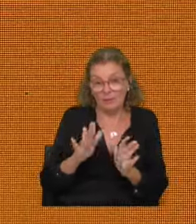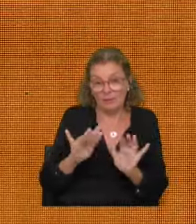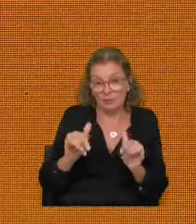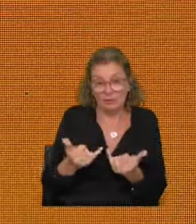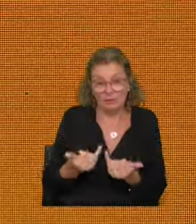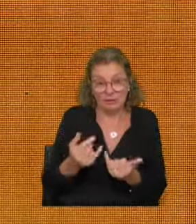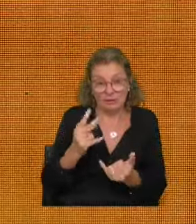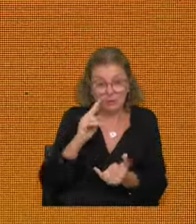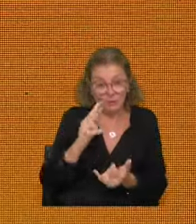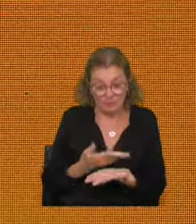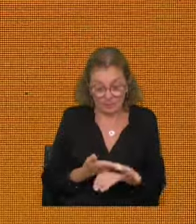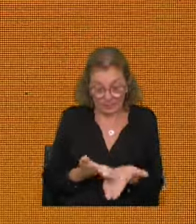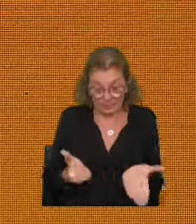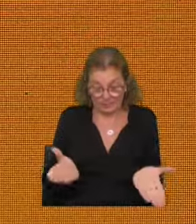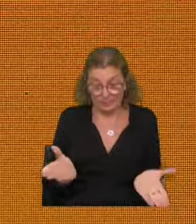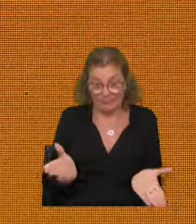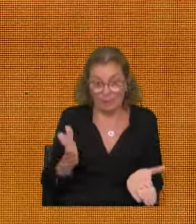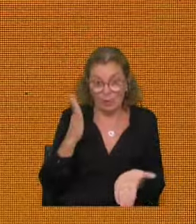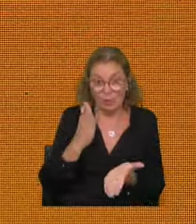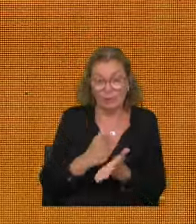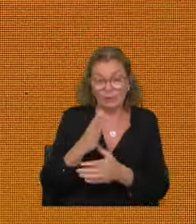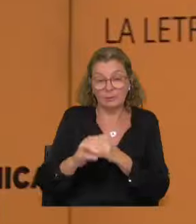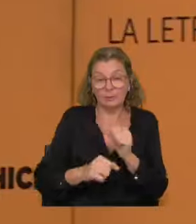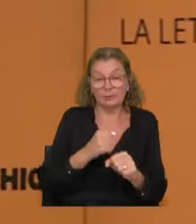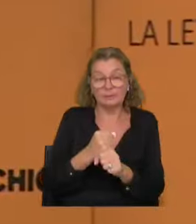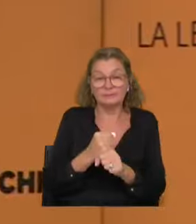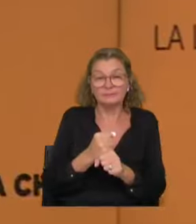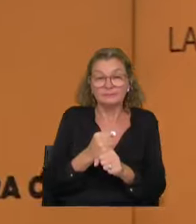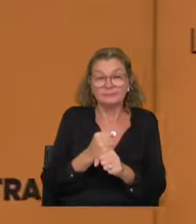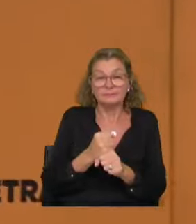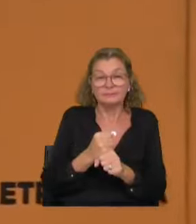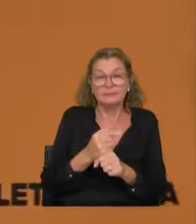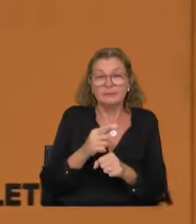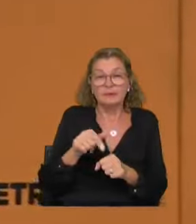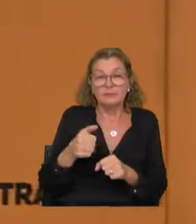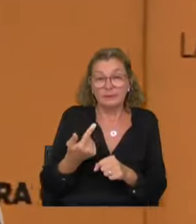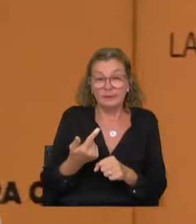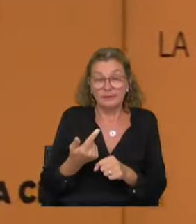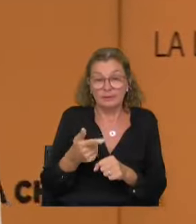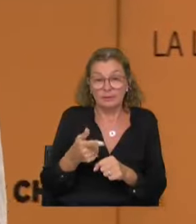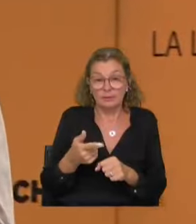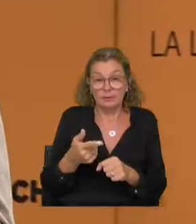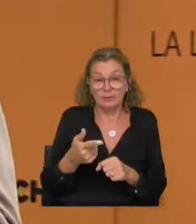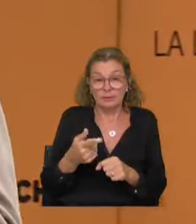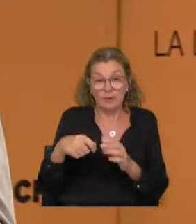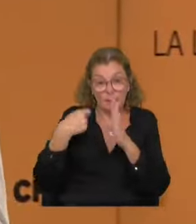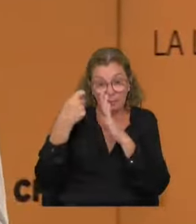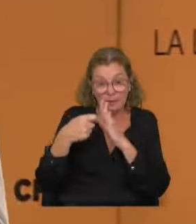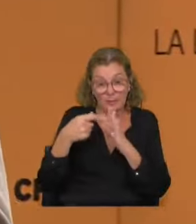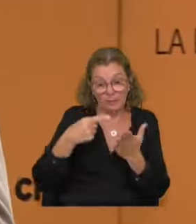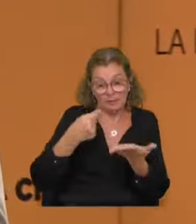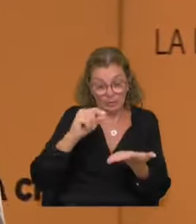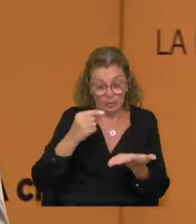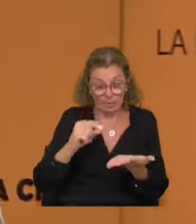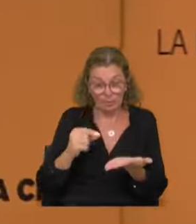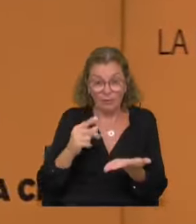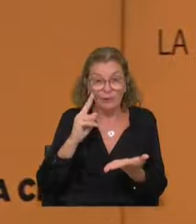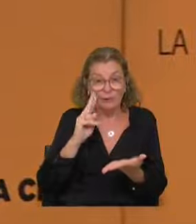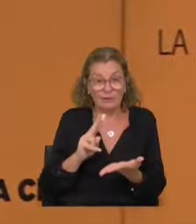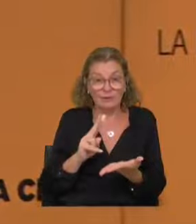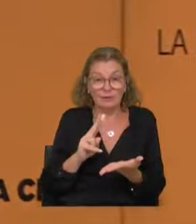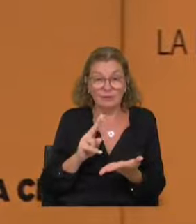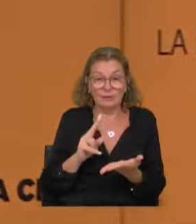viendo el panorama de estos últimos años una tercera pata entonces para este momento del programa y para estos datos viene siendo